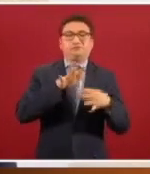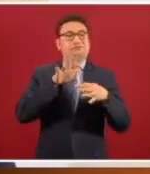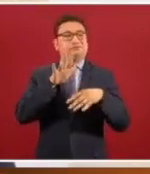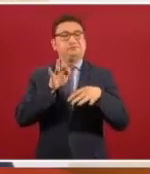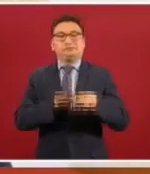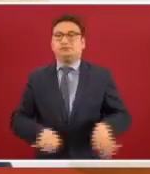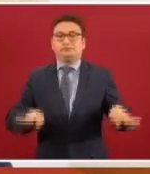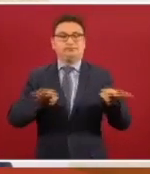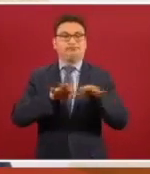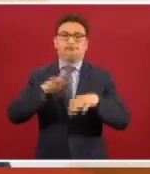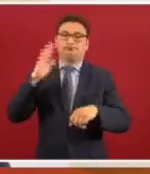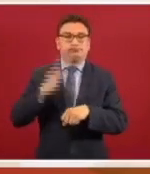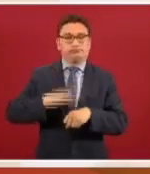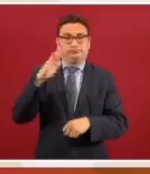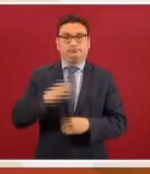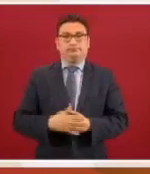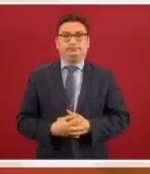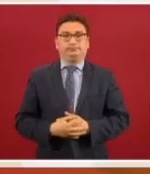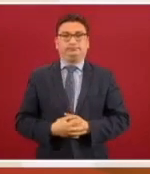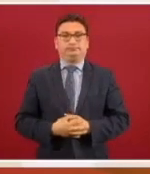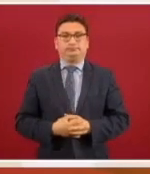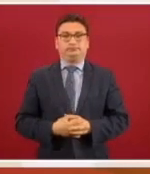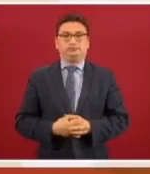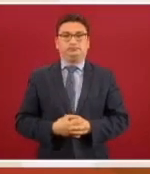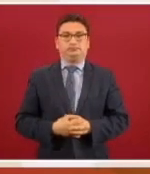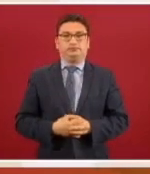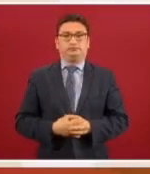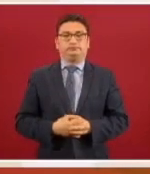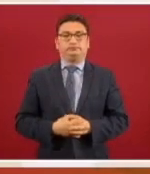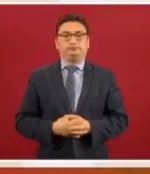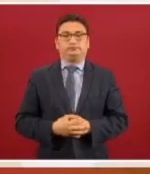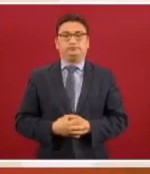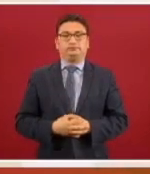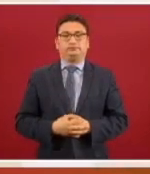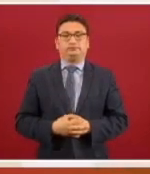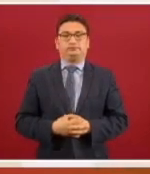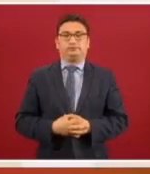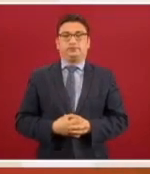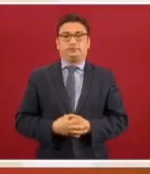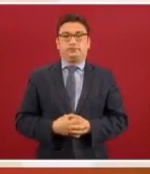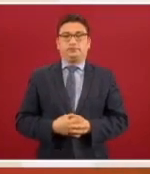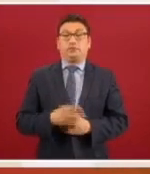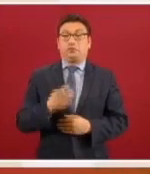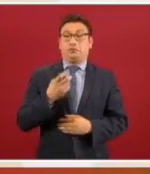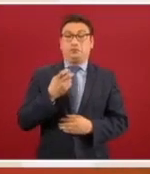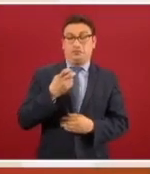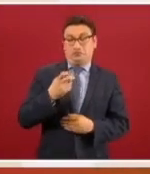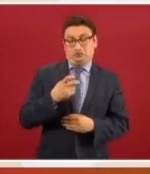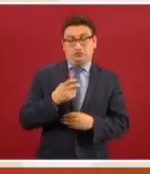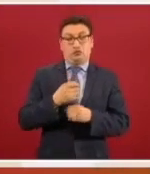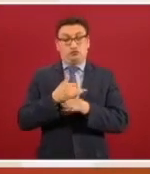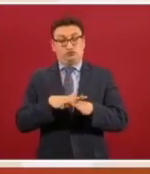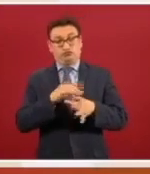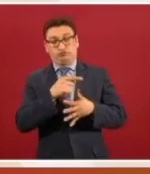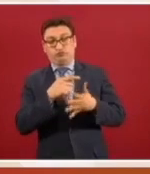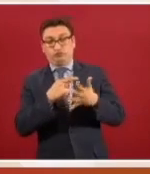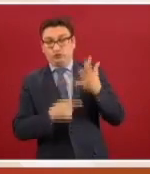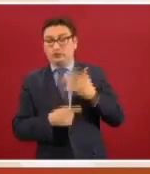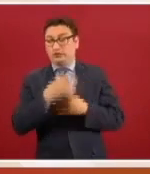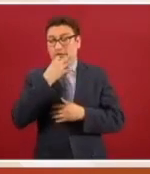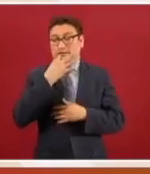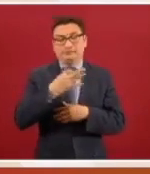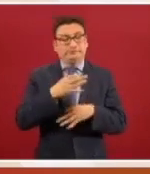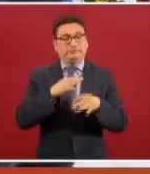los últimos tiempos. En términos generales, subrayo que se apoya